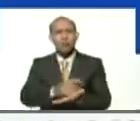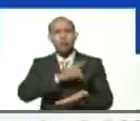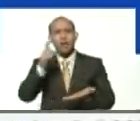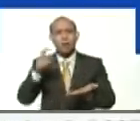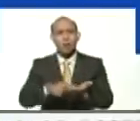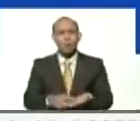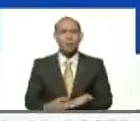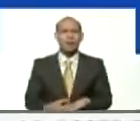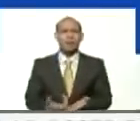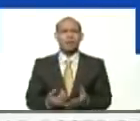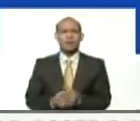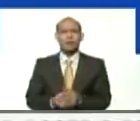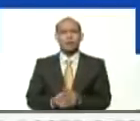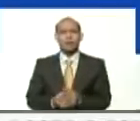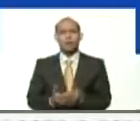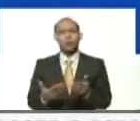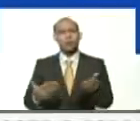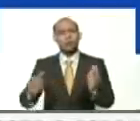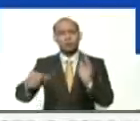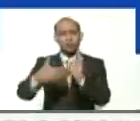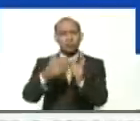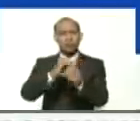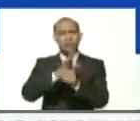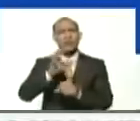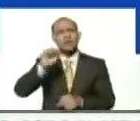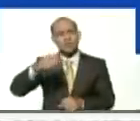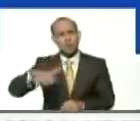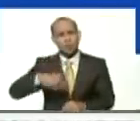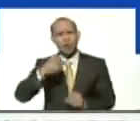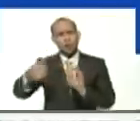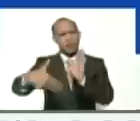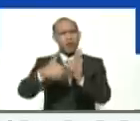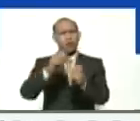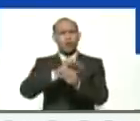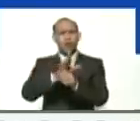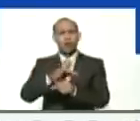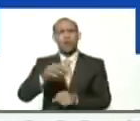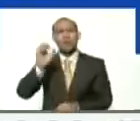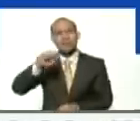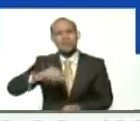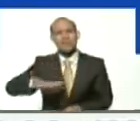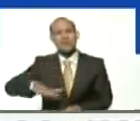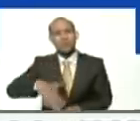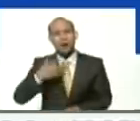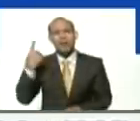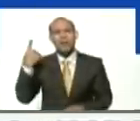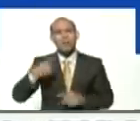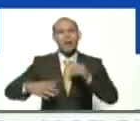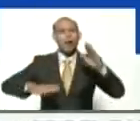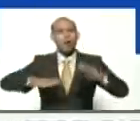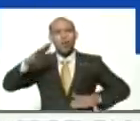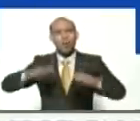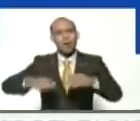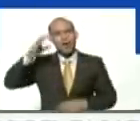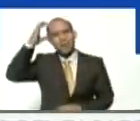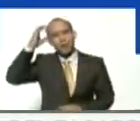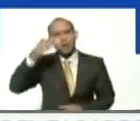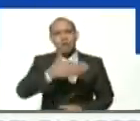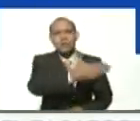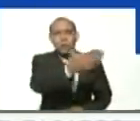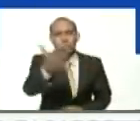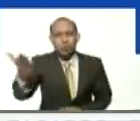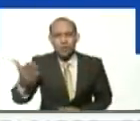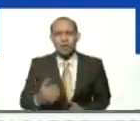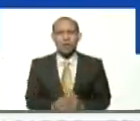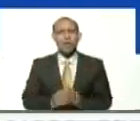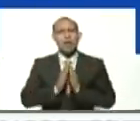esta enfermedad si podemos con el commit 19 pero depende de la conciencia de cada uno de nosotros no